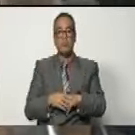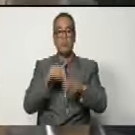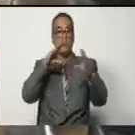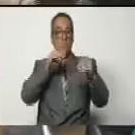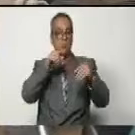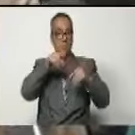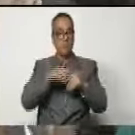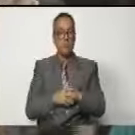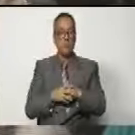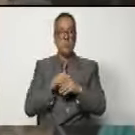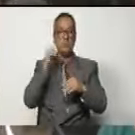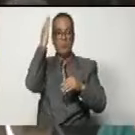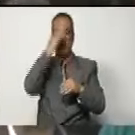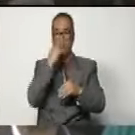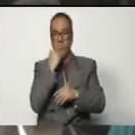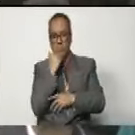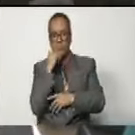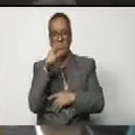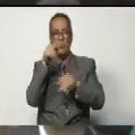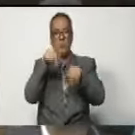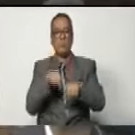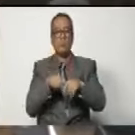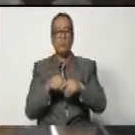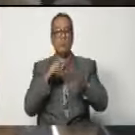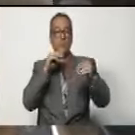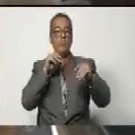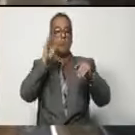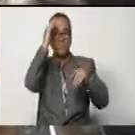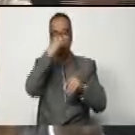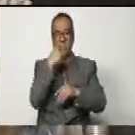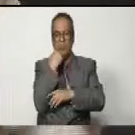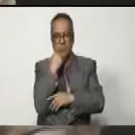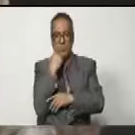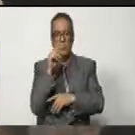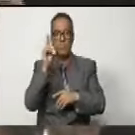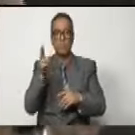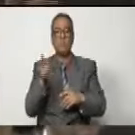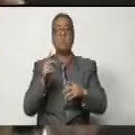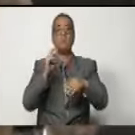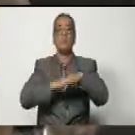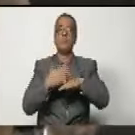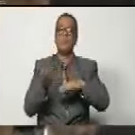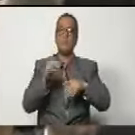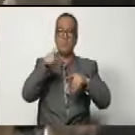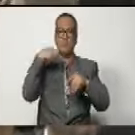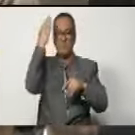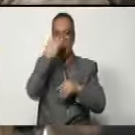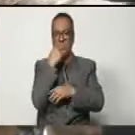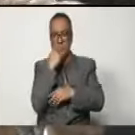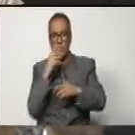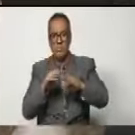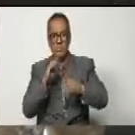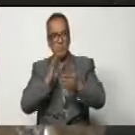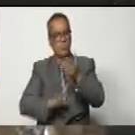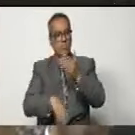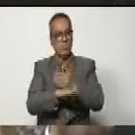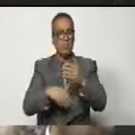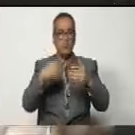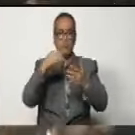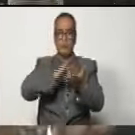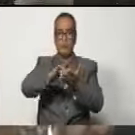Hablamos de Miranda, pero hablar de Miranda también es hablar de Haití y por qué Miranda cuando sale de Nueva